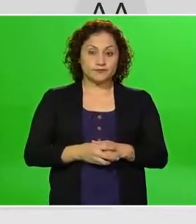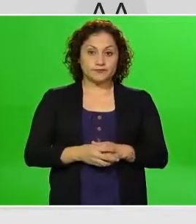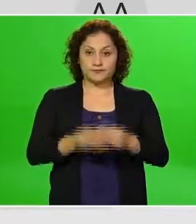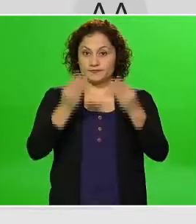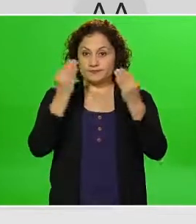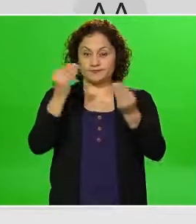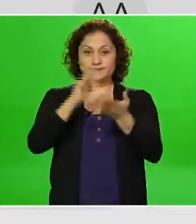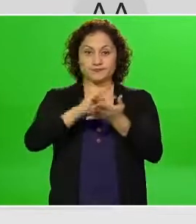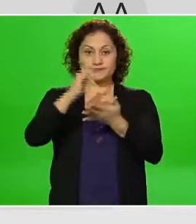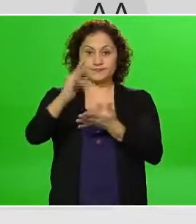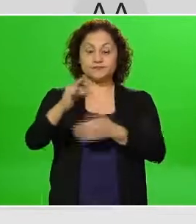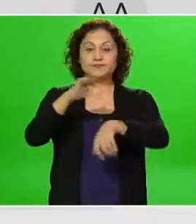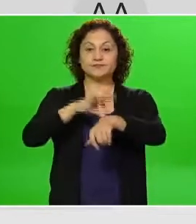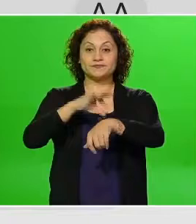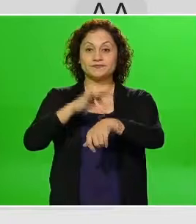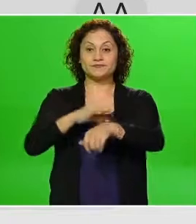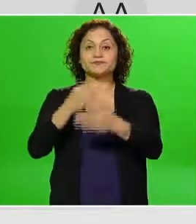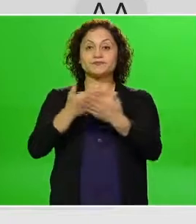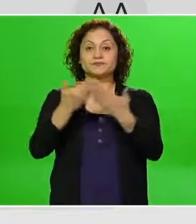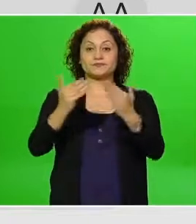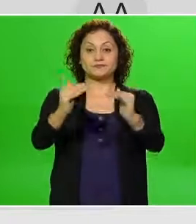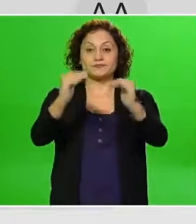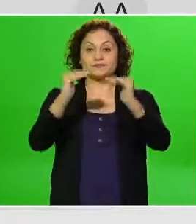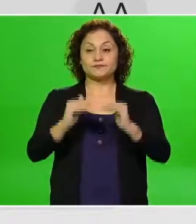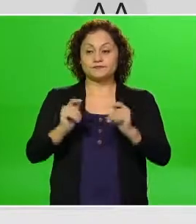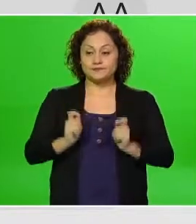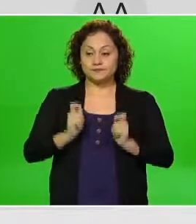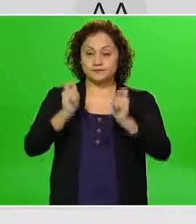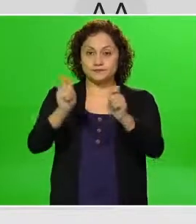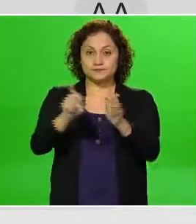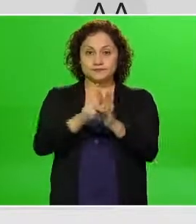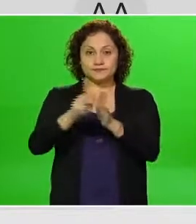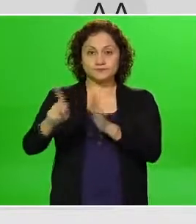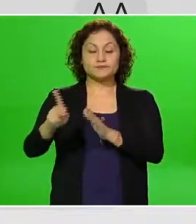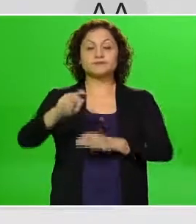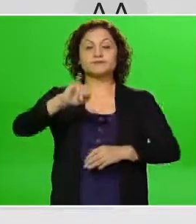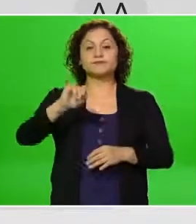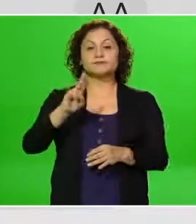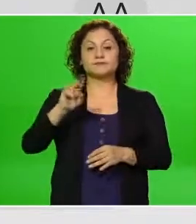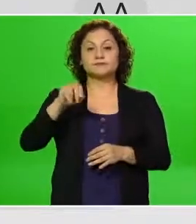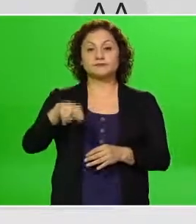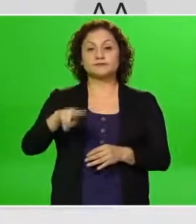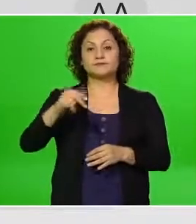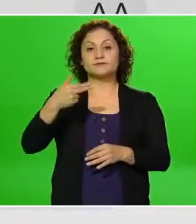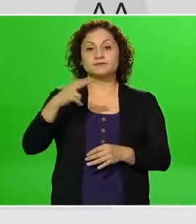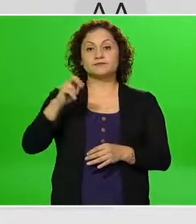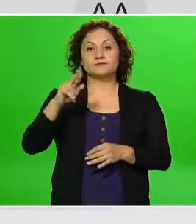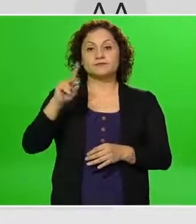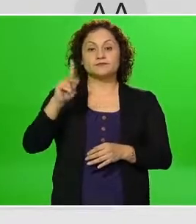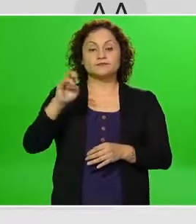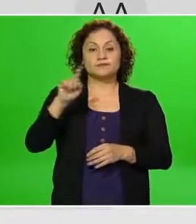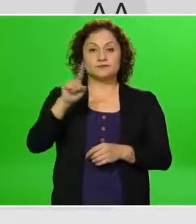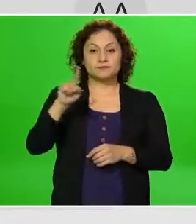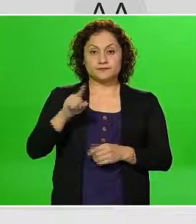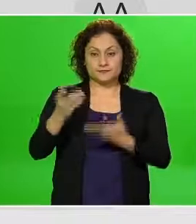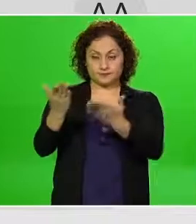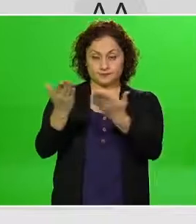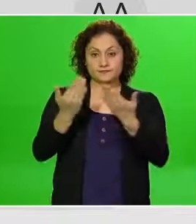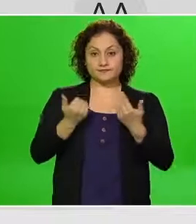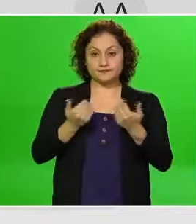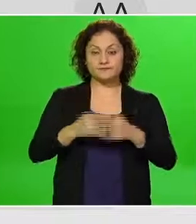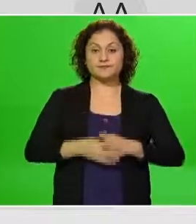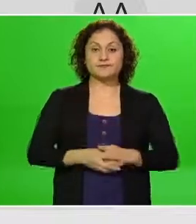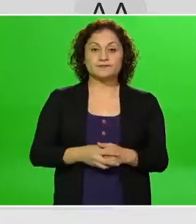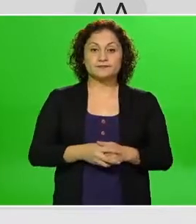Muchísimas gracias, doctora Lomía. Le daremos la palabra a nuestro compañero Juan Hernández. Adelante, compañero Juan Hernández, con